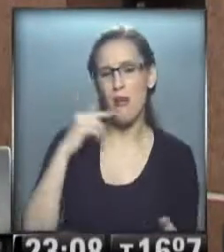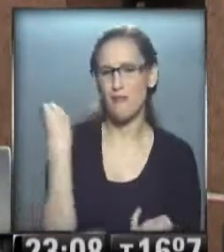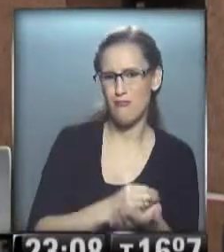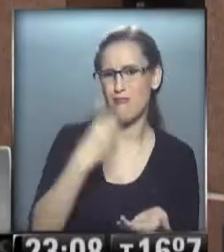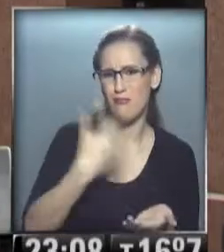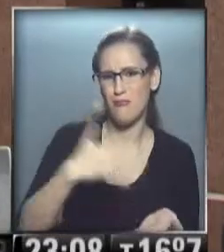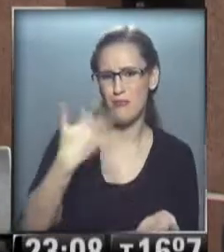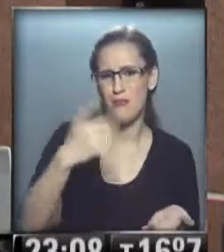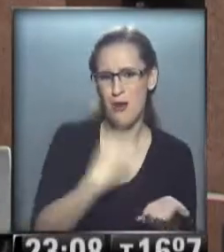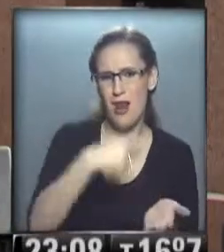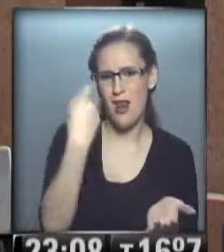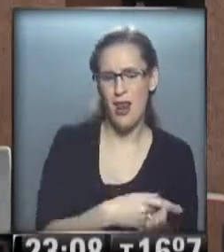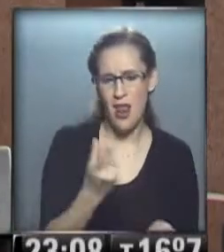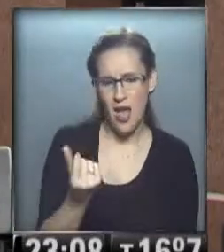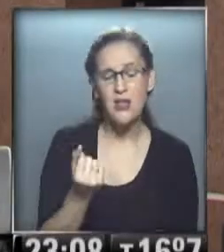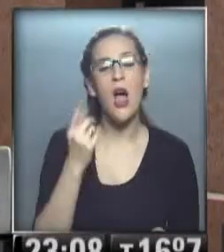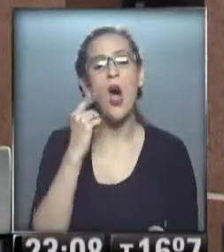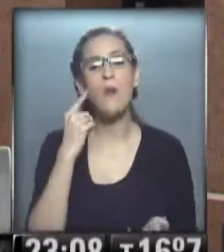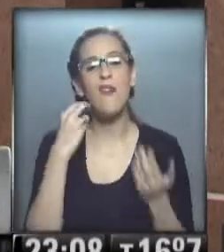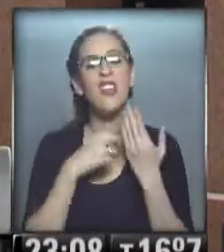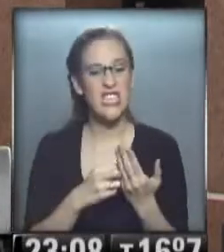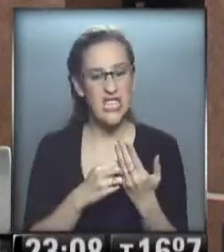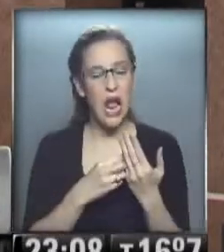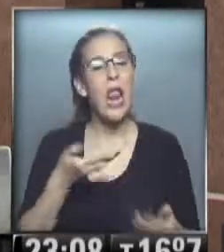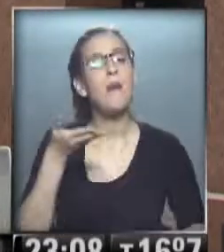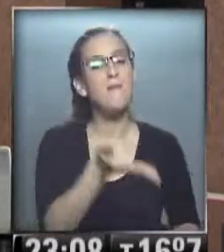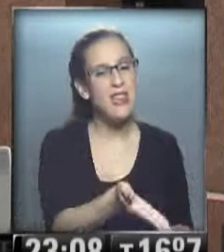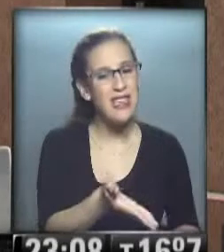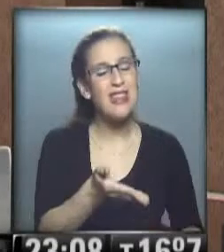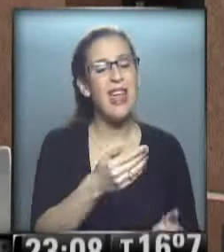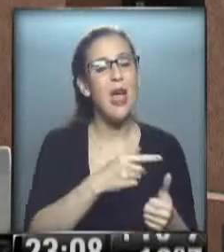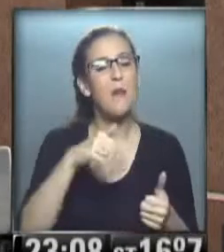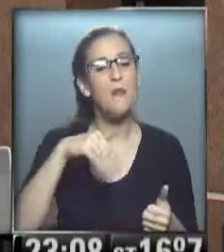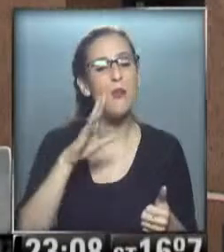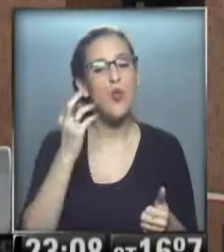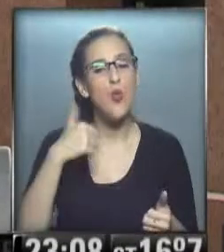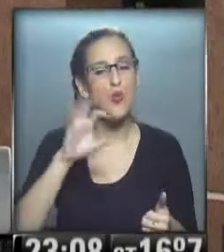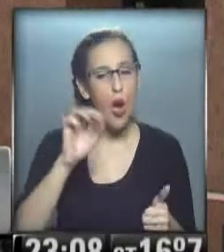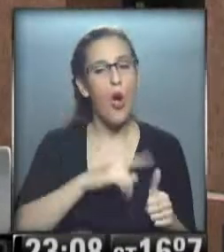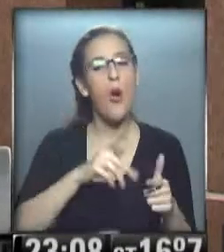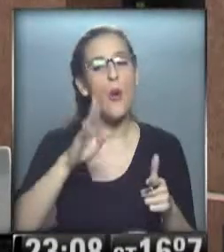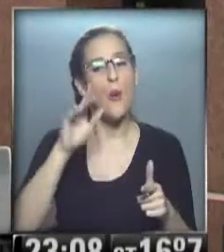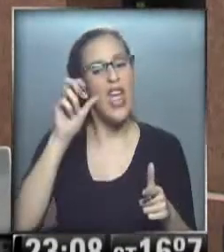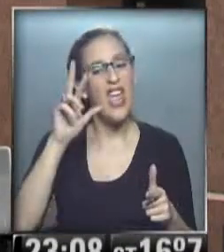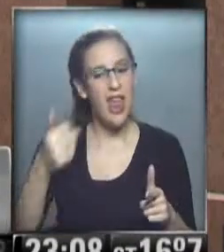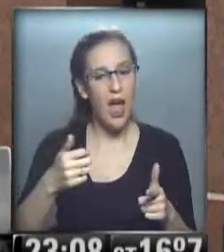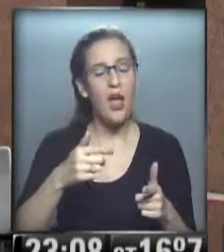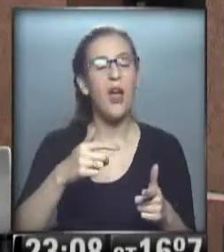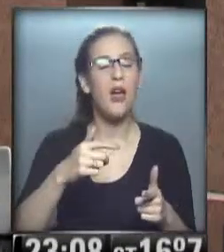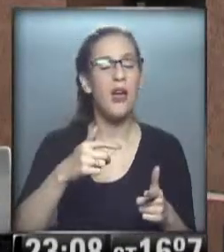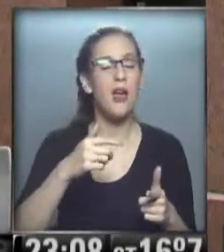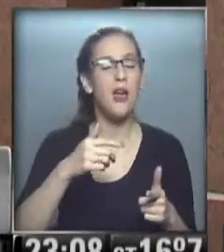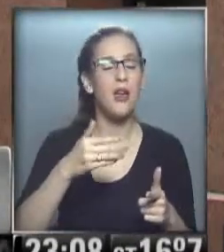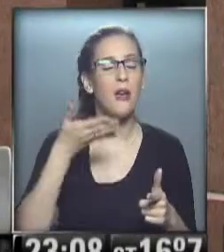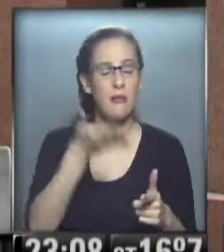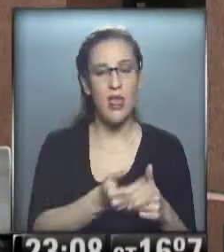la fiscalía había solicitado la declaración del administrador de la curia bahiense, Bruno Cucchetti. Vera fue detenido por